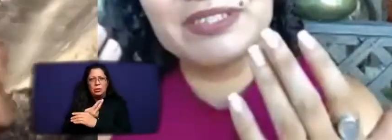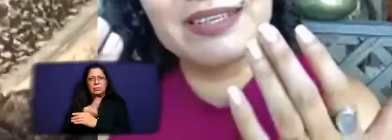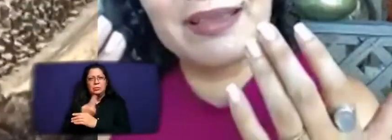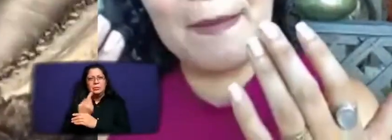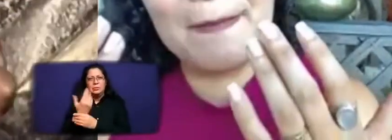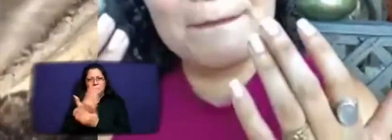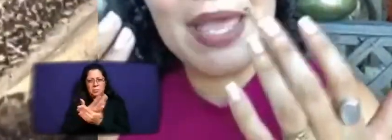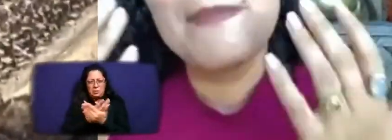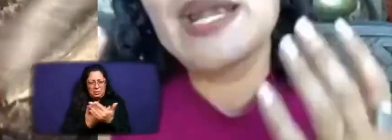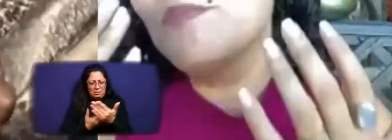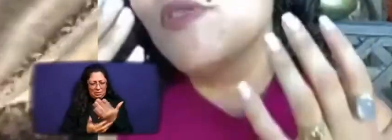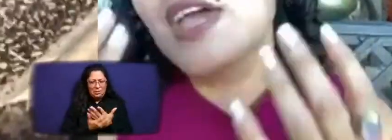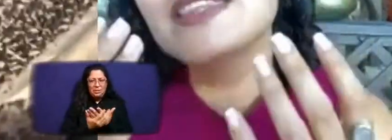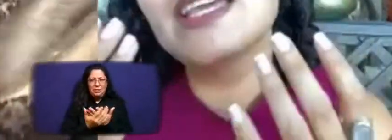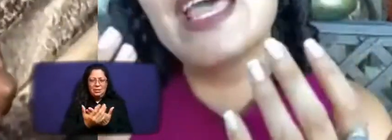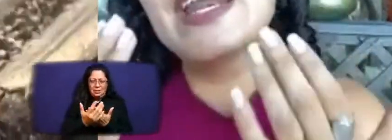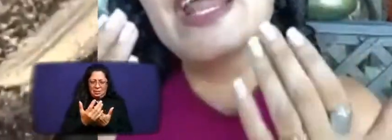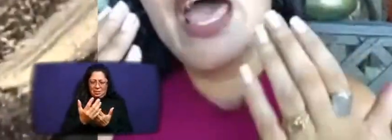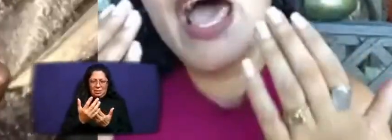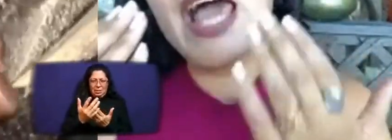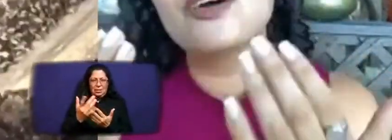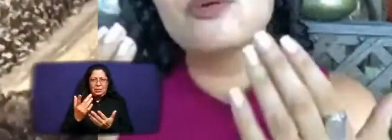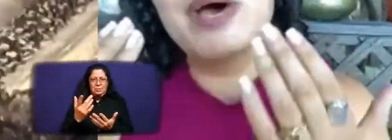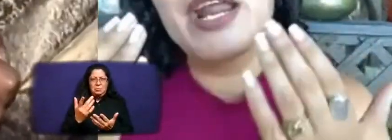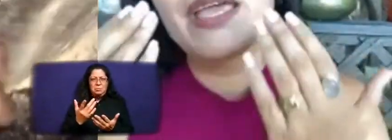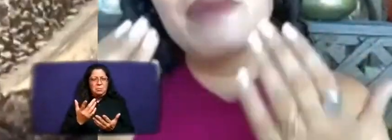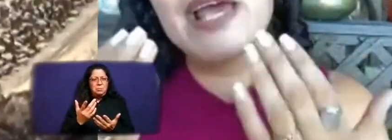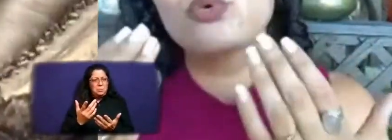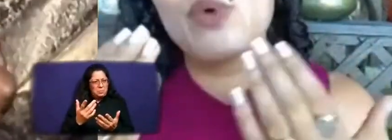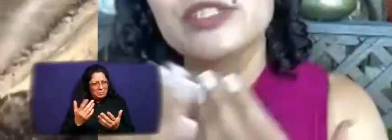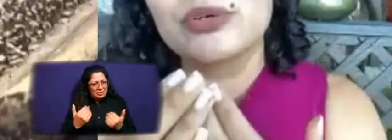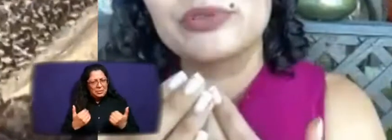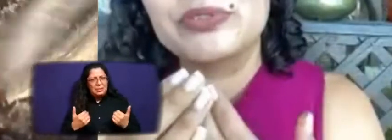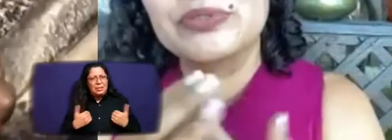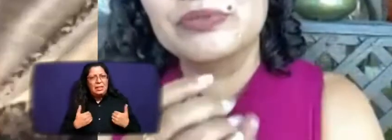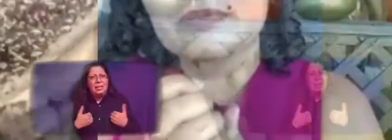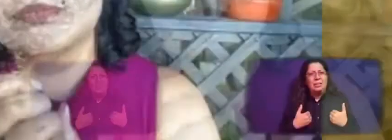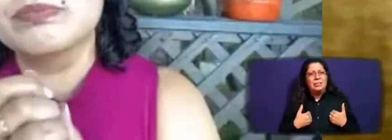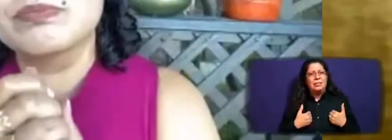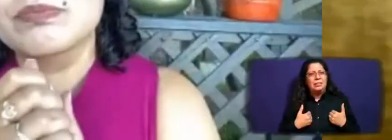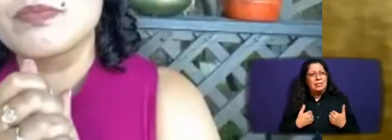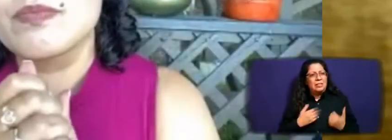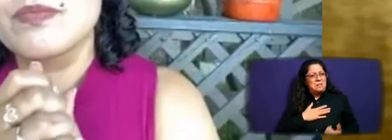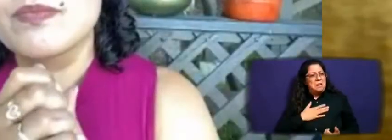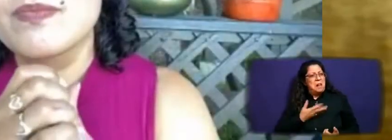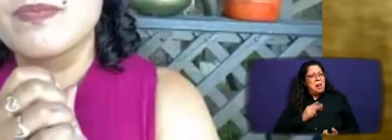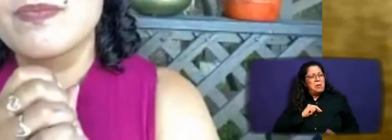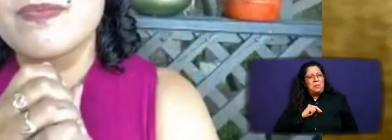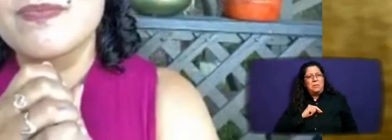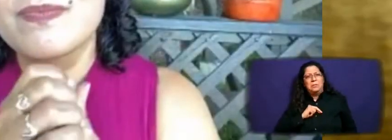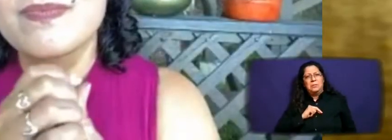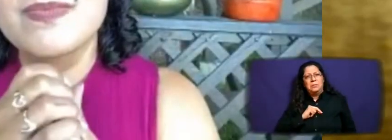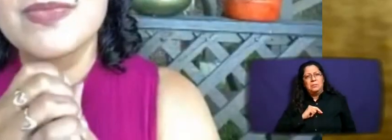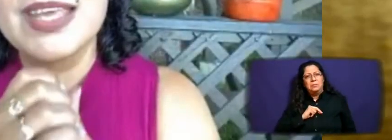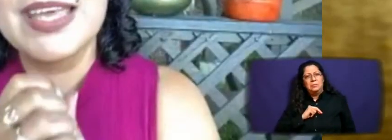manos para poder tener algo para llamar nuestros.